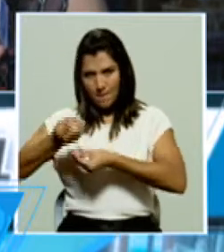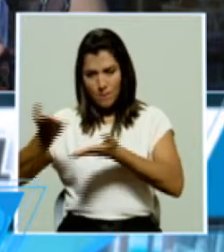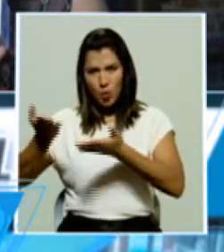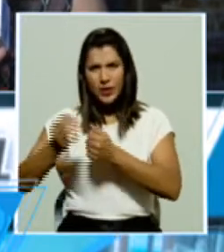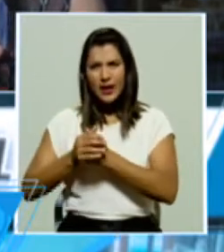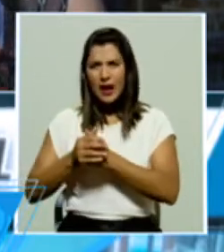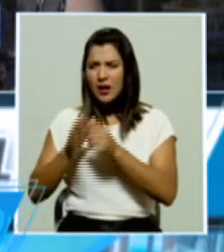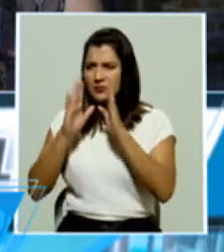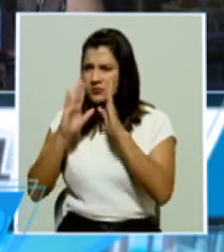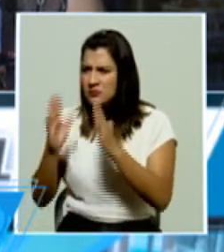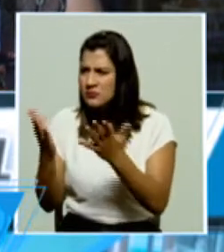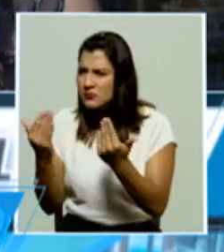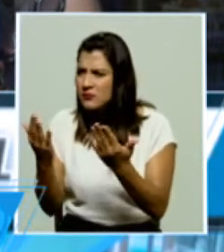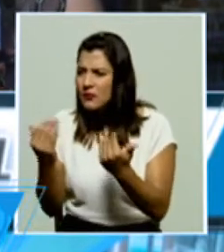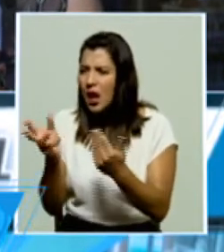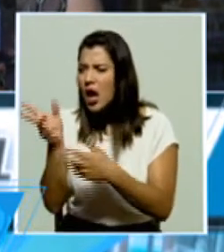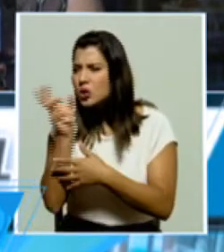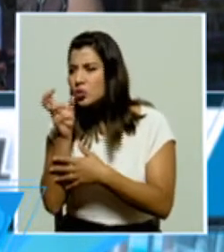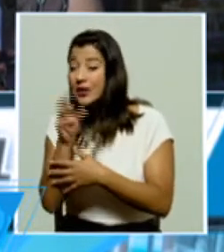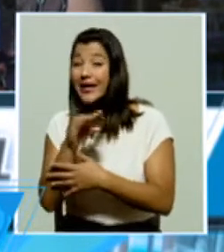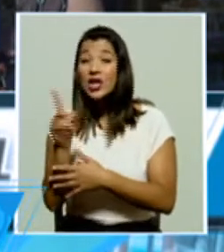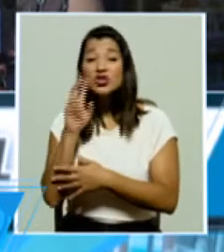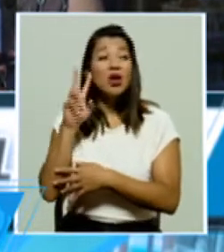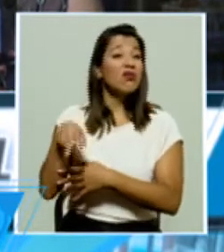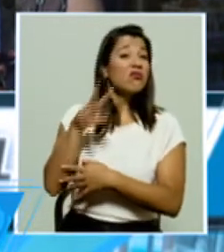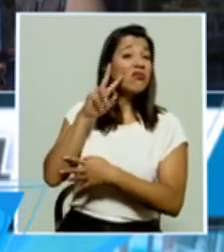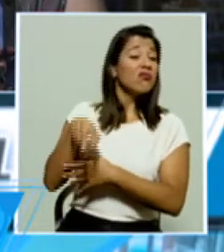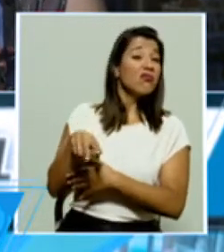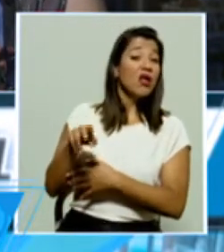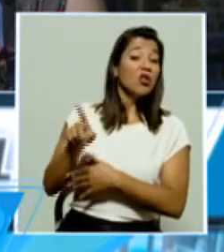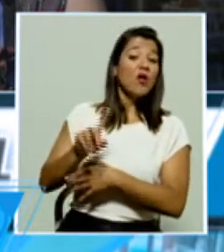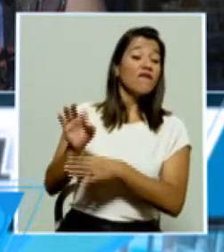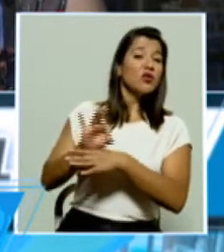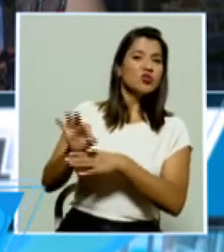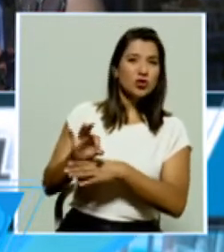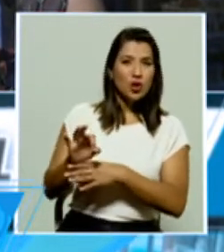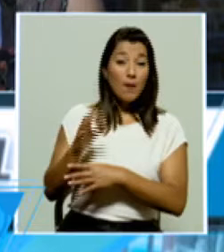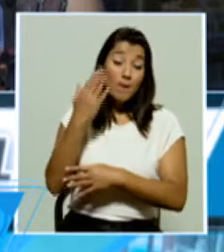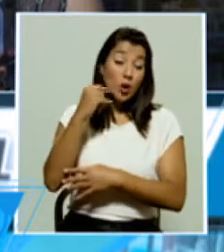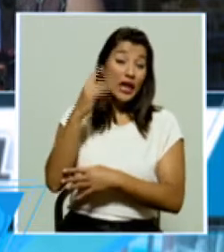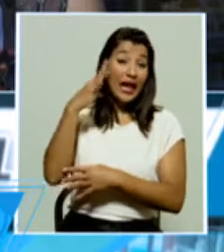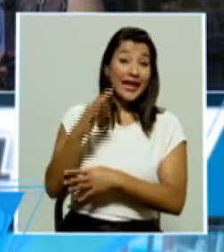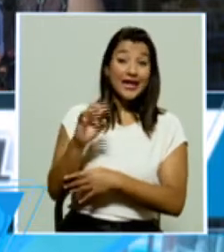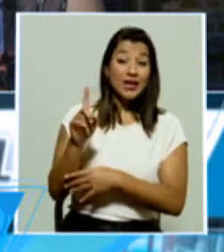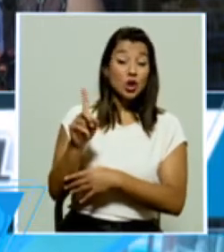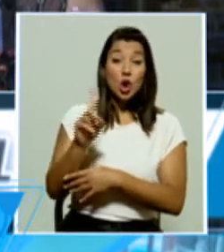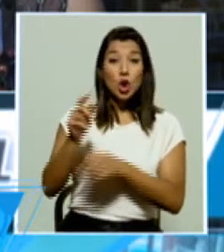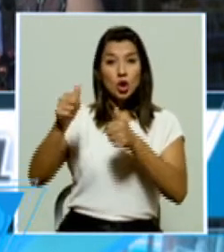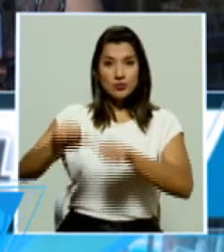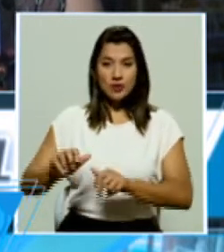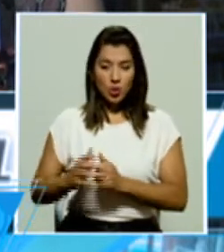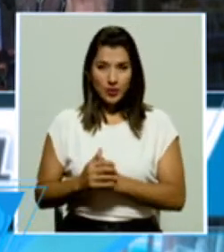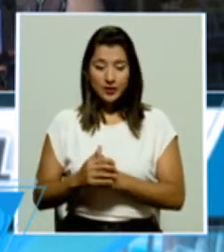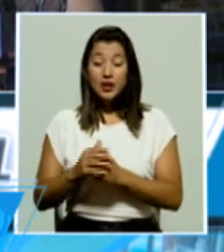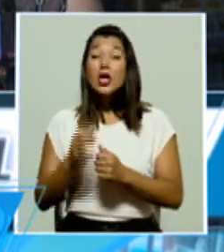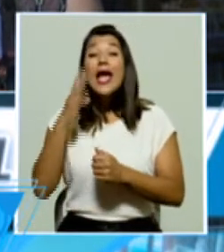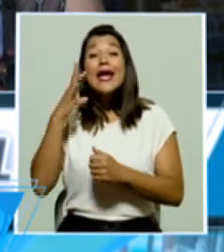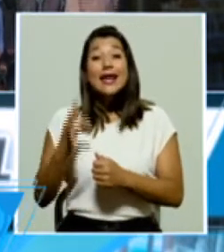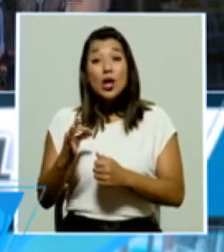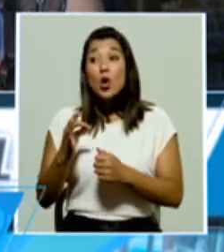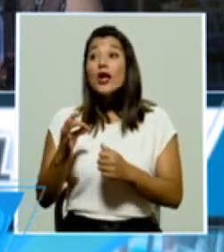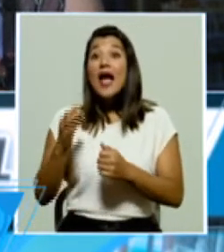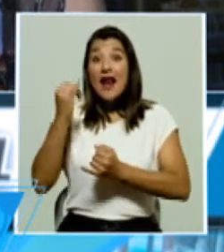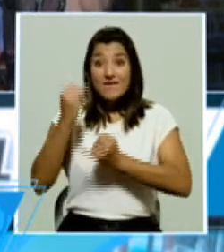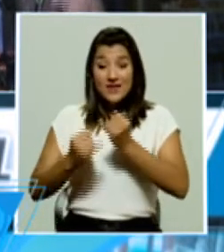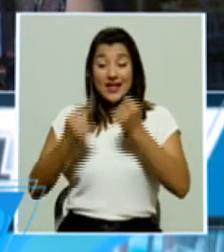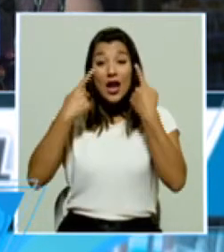y no simplemente a invisibilizar este espacio porque se considere que no es el espacio propicio. Lo más importante aquí es que las propuestas surgieron de